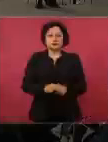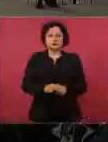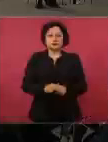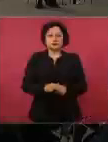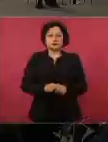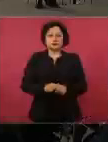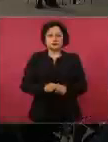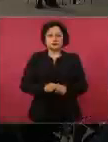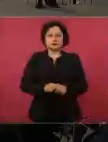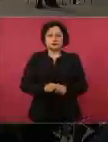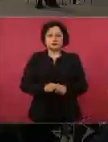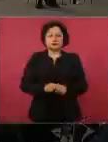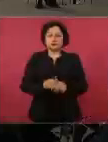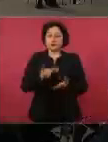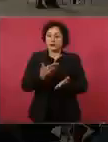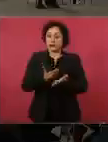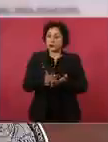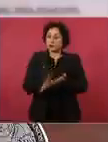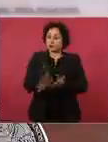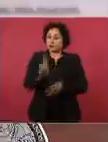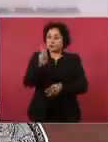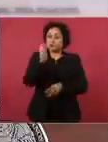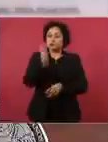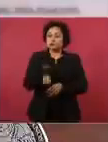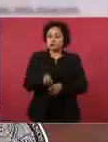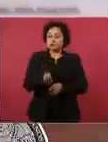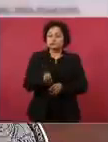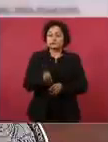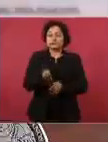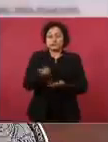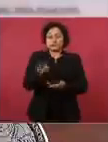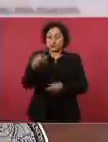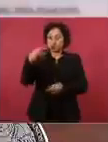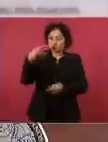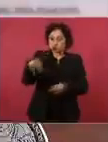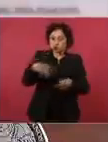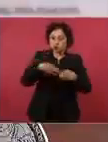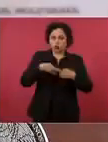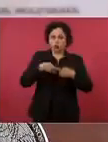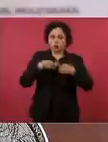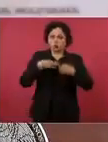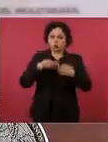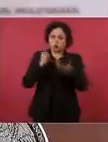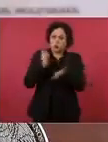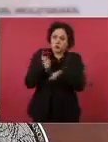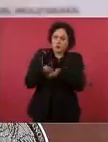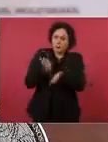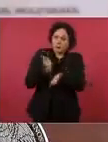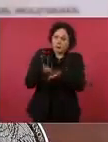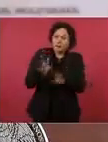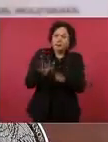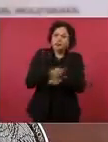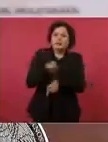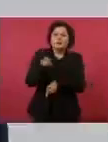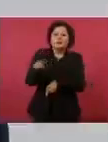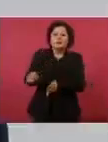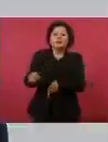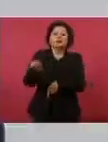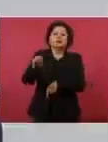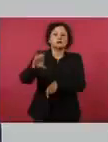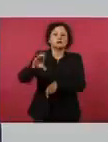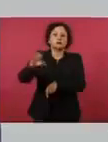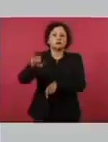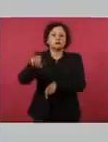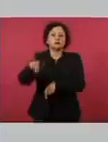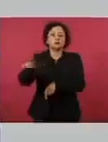acaba. Además, les pagamos la ropita, porque la Corte pidió 235